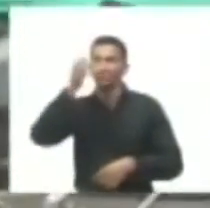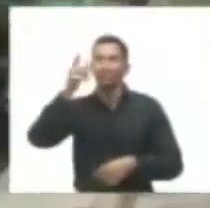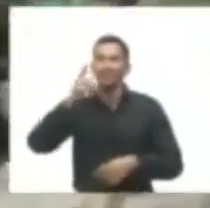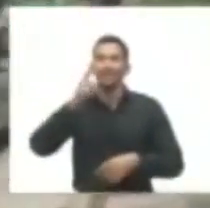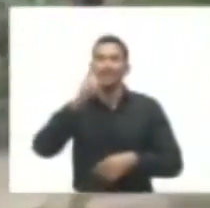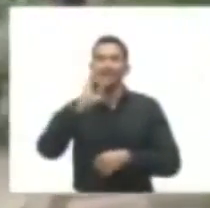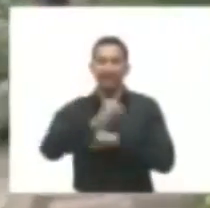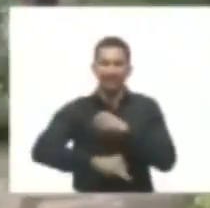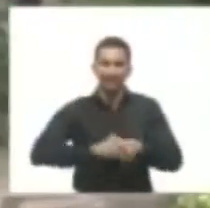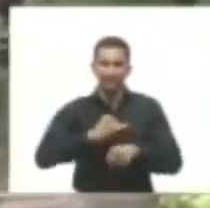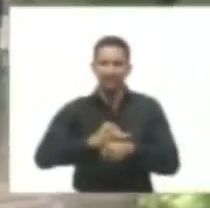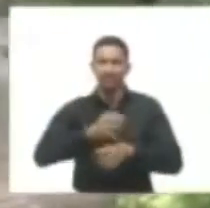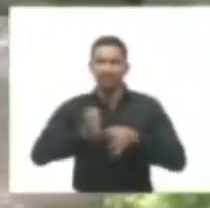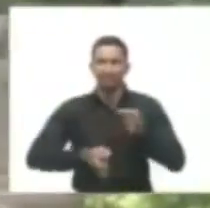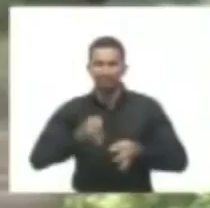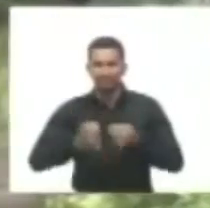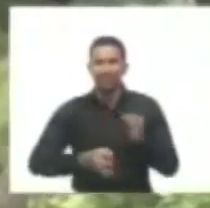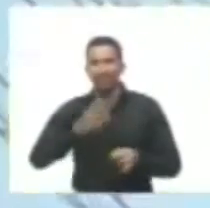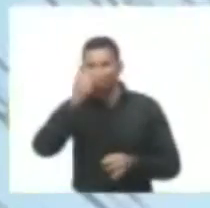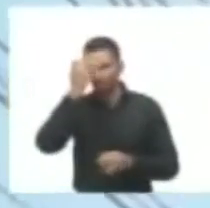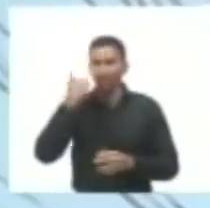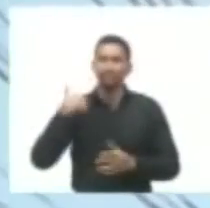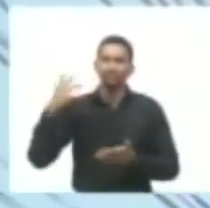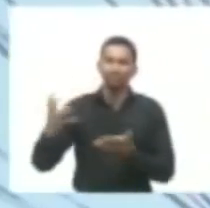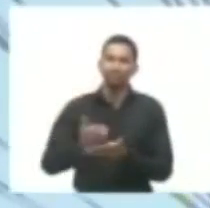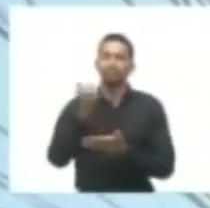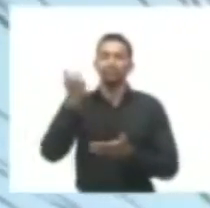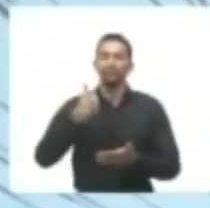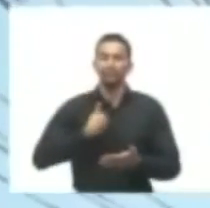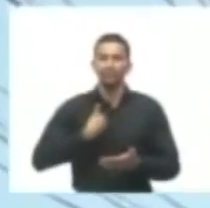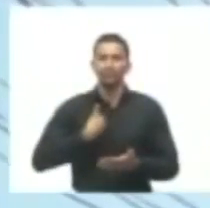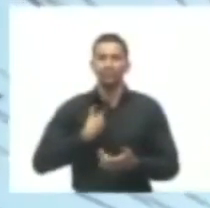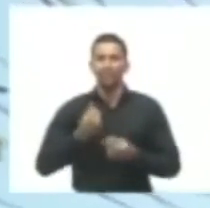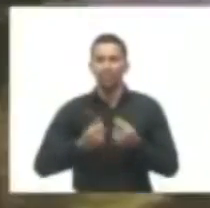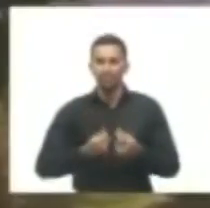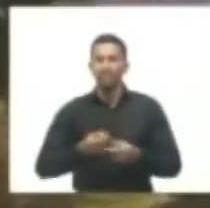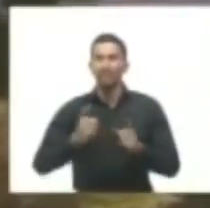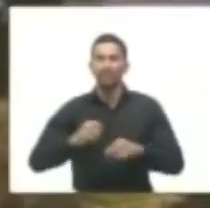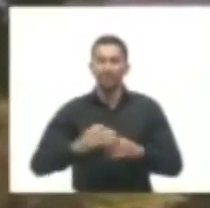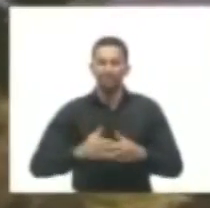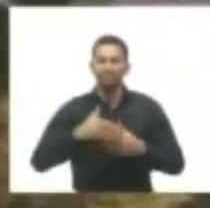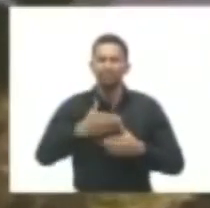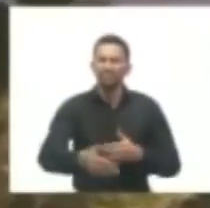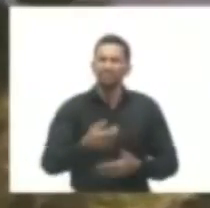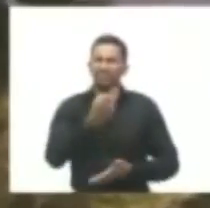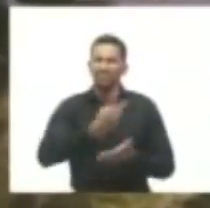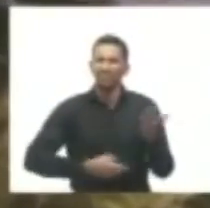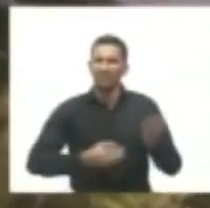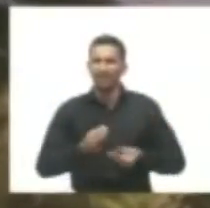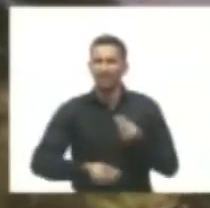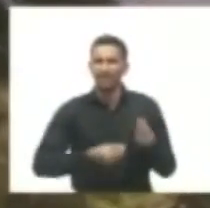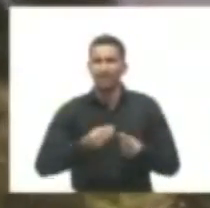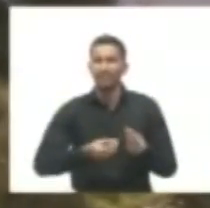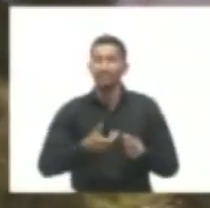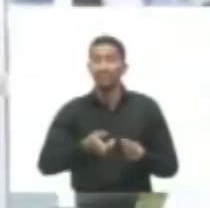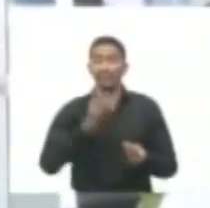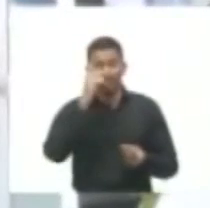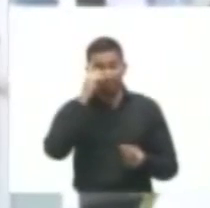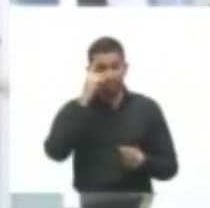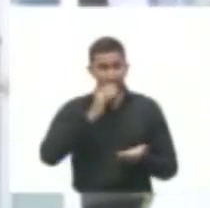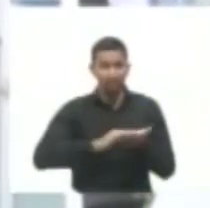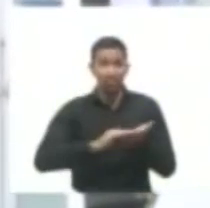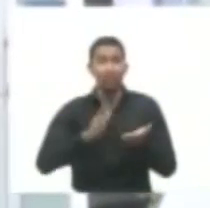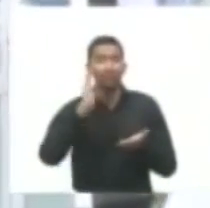colombiano los mayores recursos económicos. Además, explica cuál sería el paso a seguir para definir el futuro de Electricaribe. A